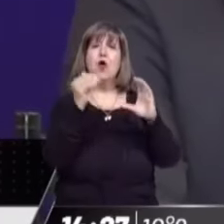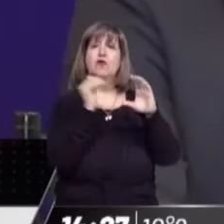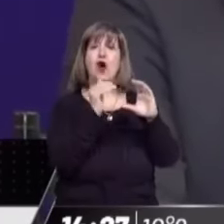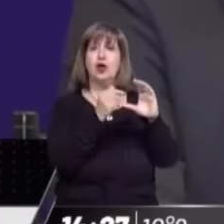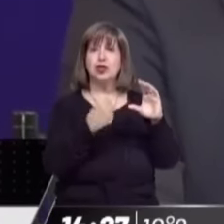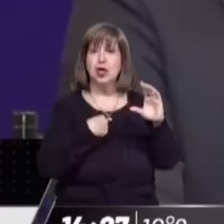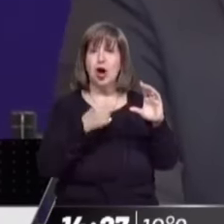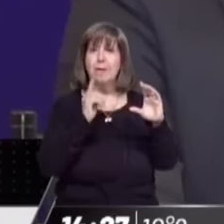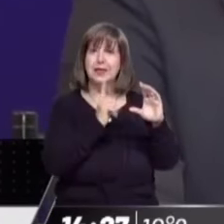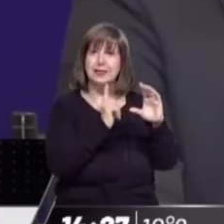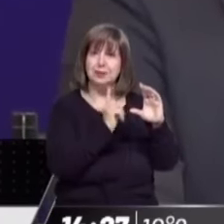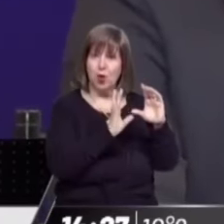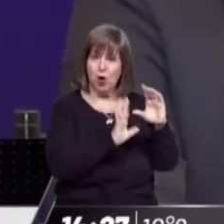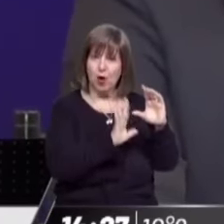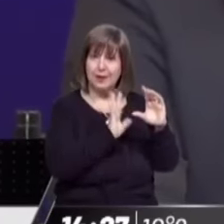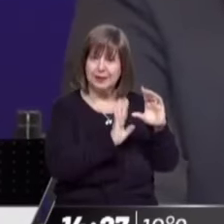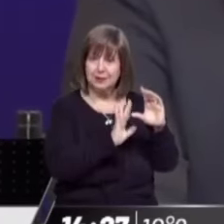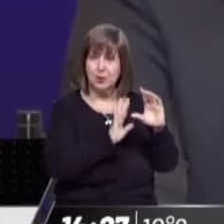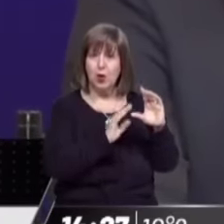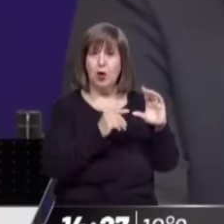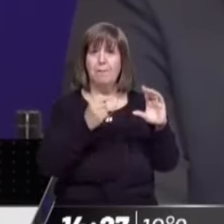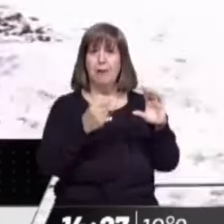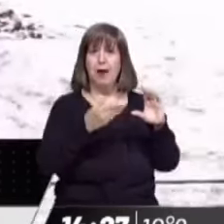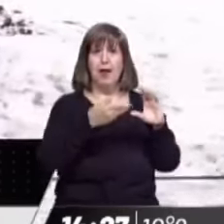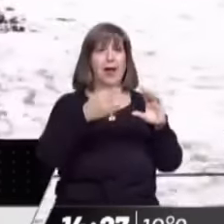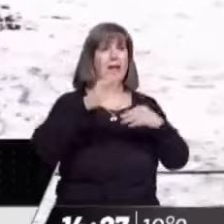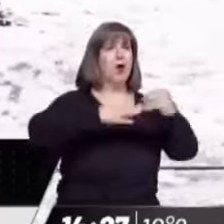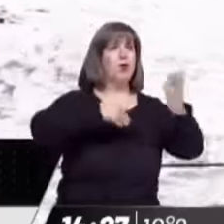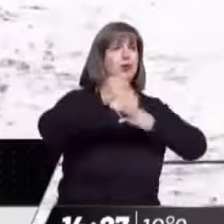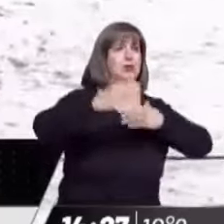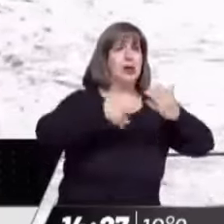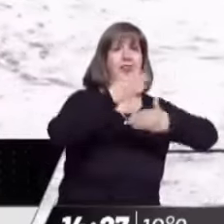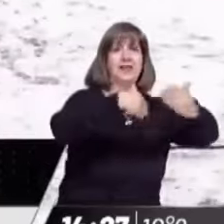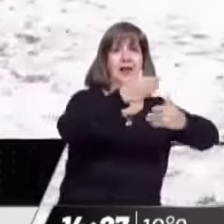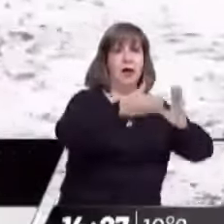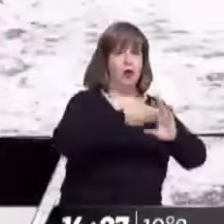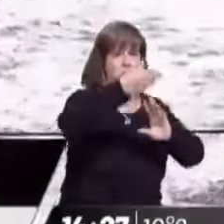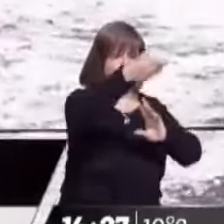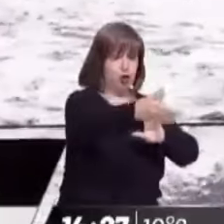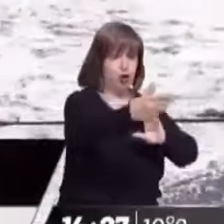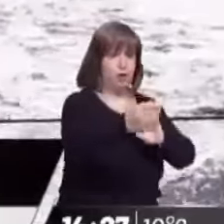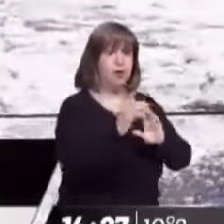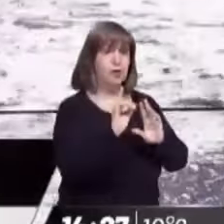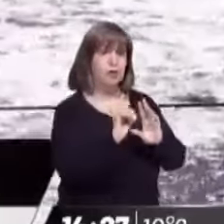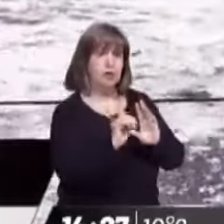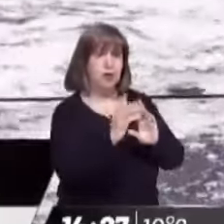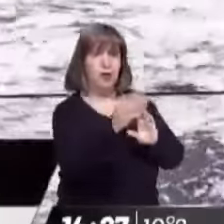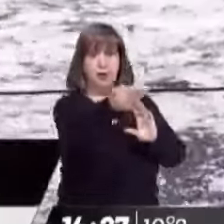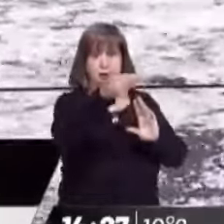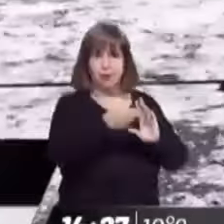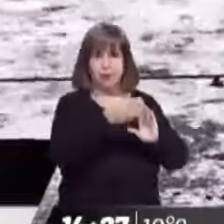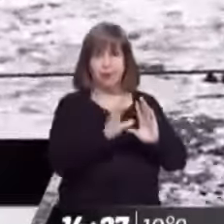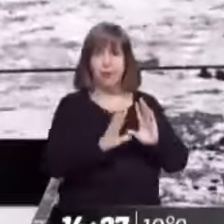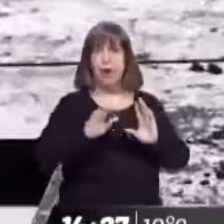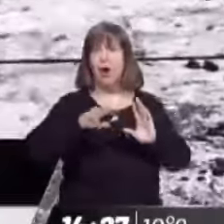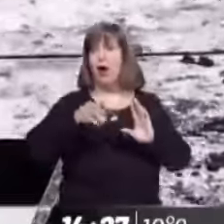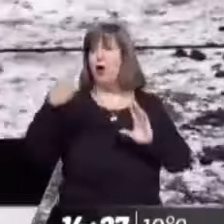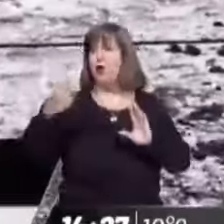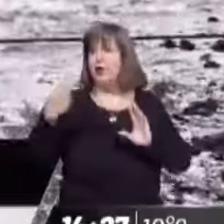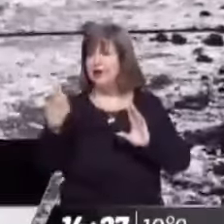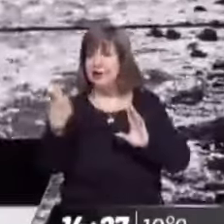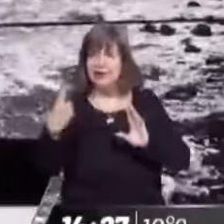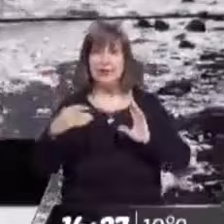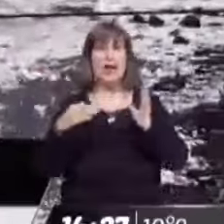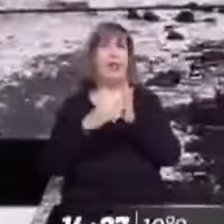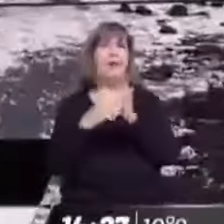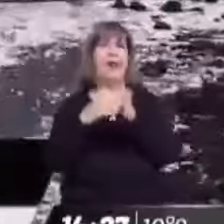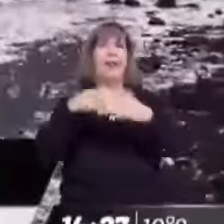su su capacidad de financiar obras para el desarrollo las formas de repago son muchas dependiendo del tipo